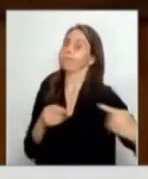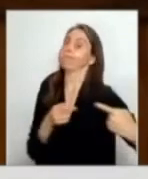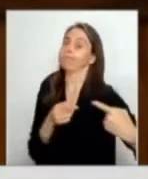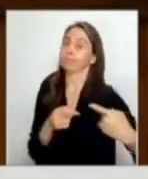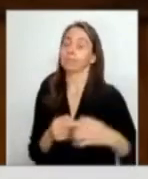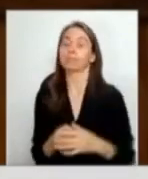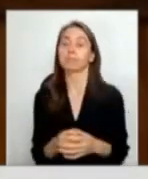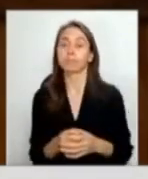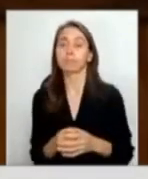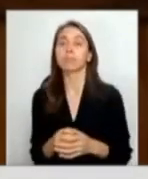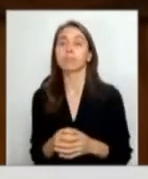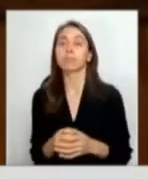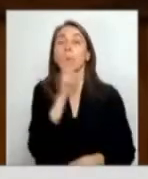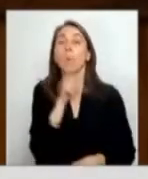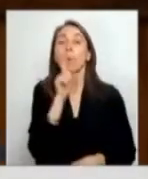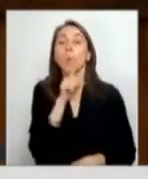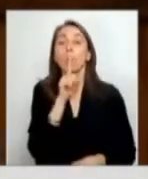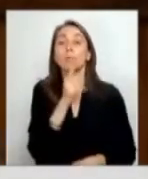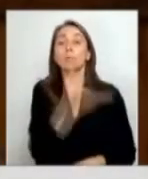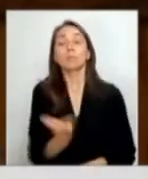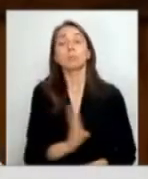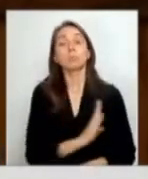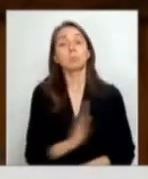Por último, honorable Cámara,